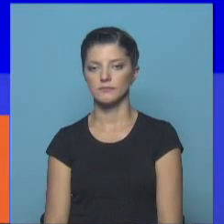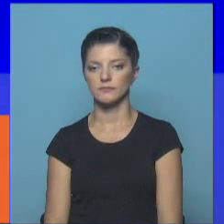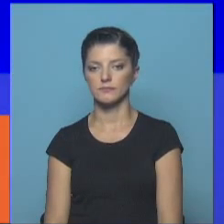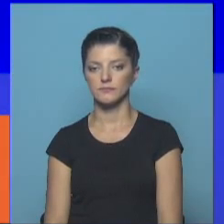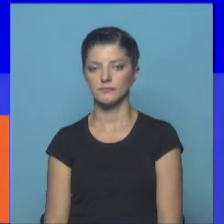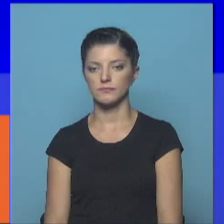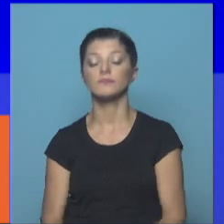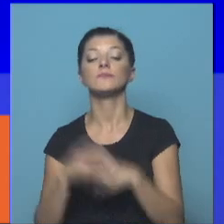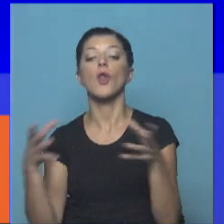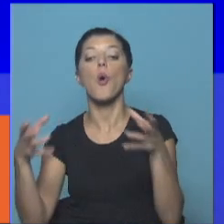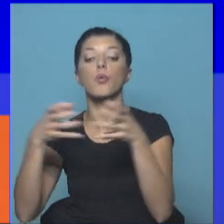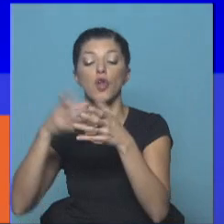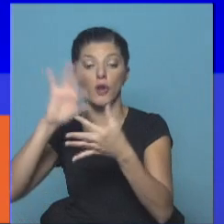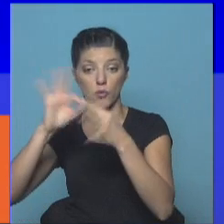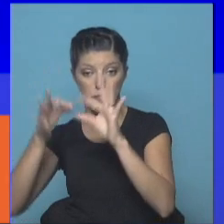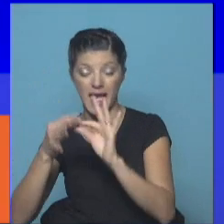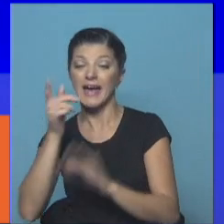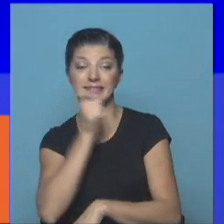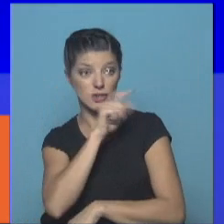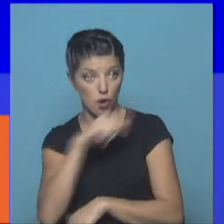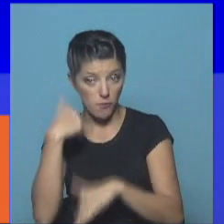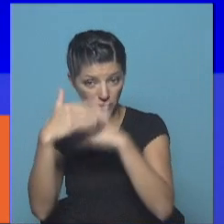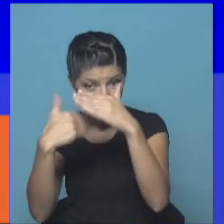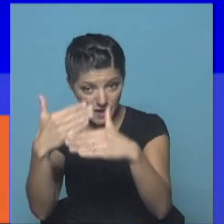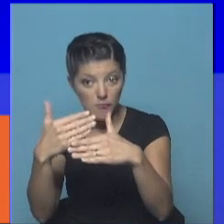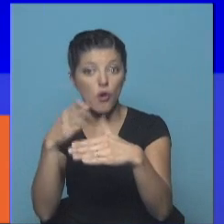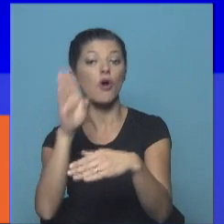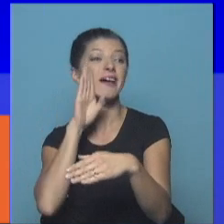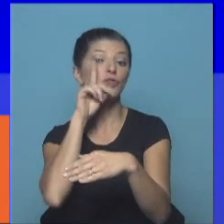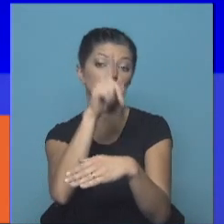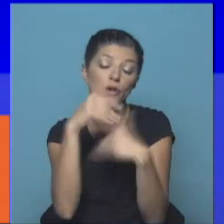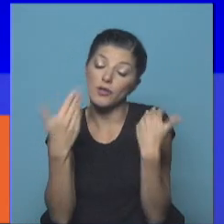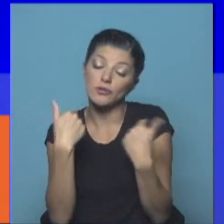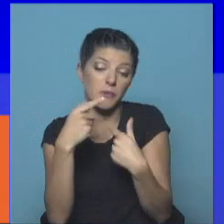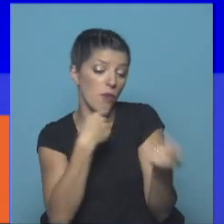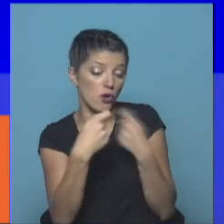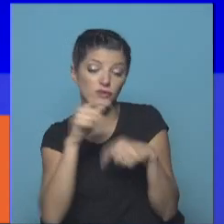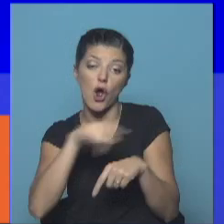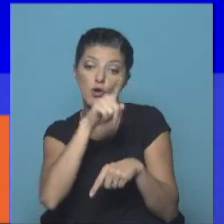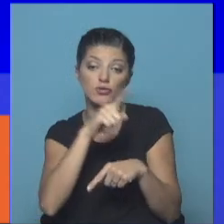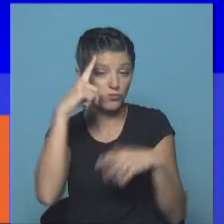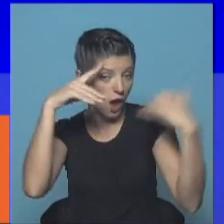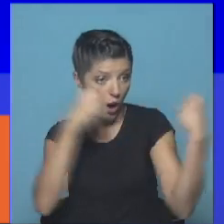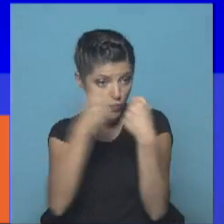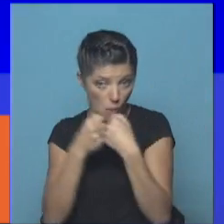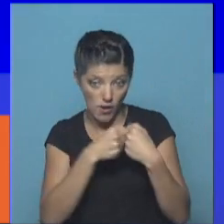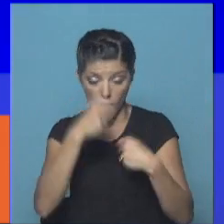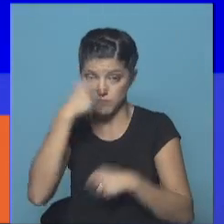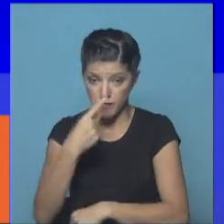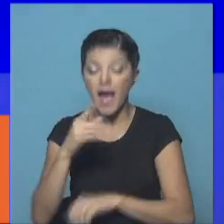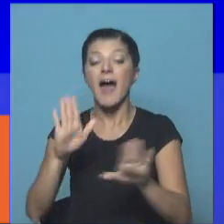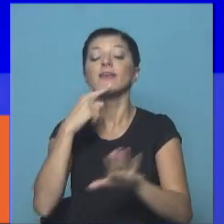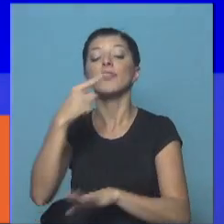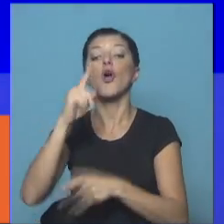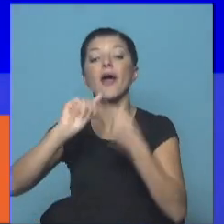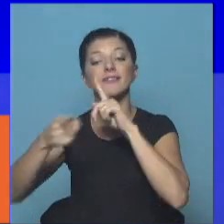Como Unión Europea, si no hacemos progresos con Estados Unidos, deberemos negociar otros acuerdos rápidamente, disparó la